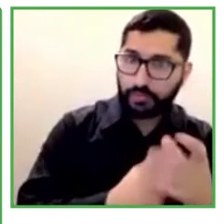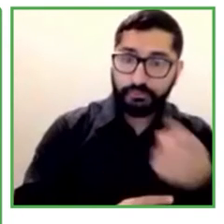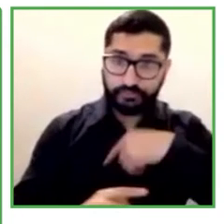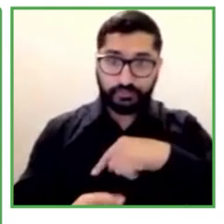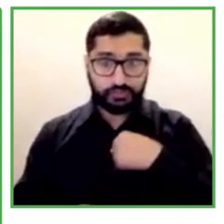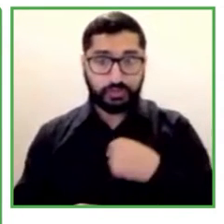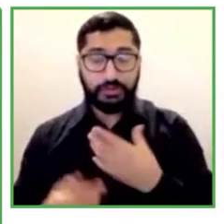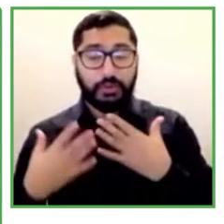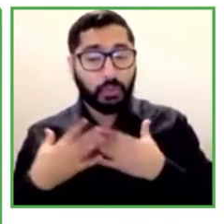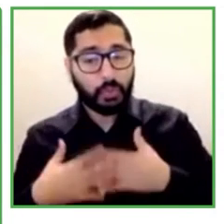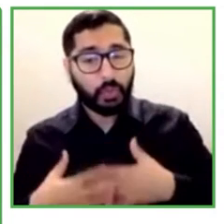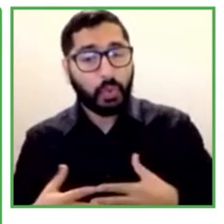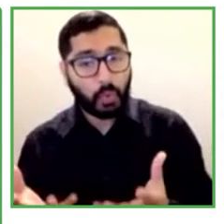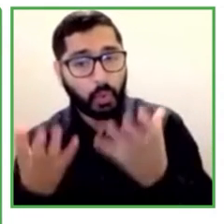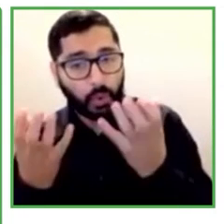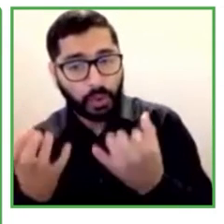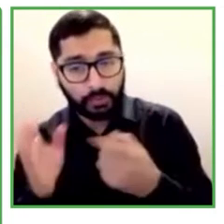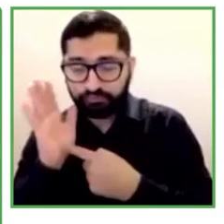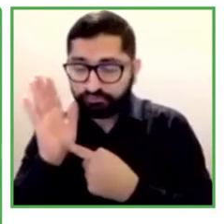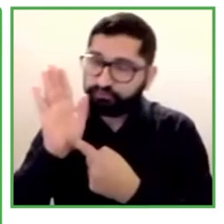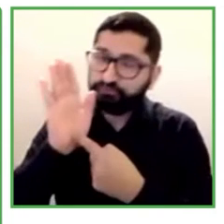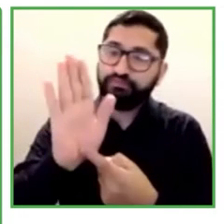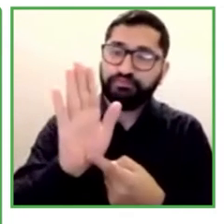ámbito de la inclusión. La siguiente.